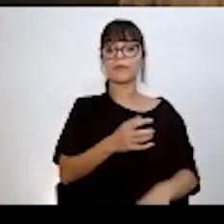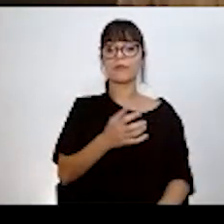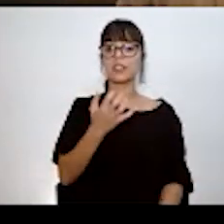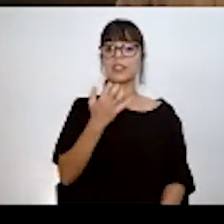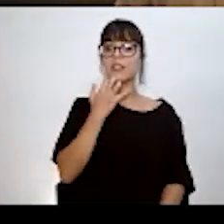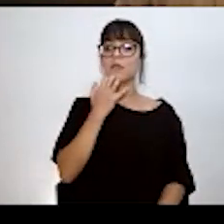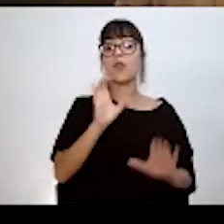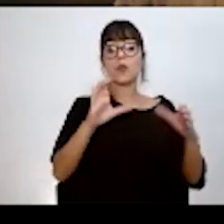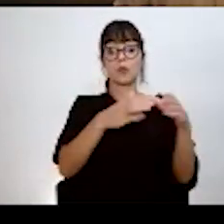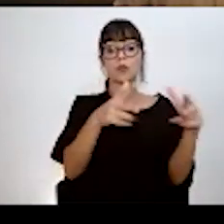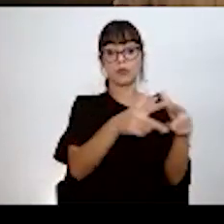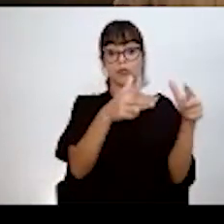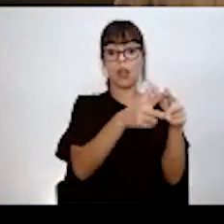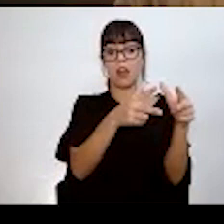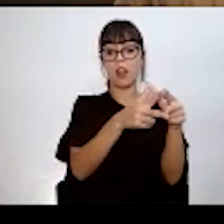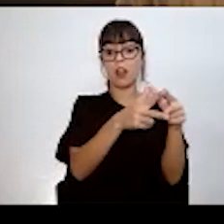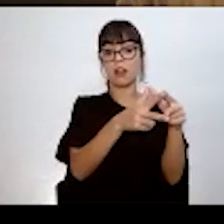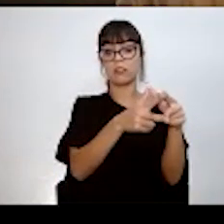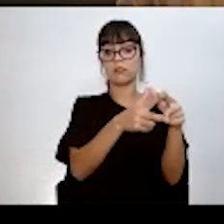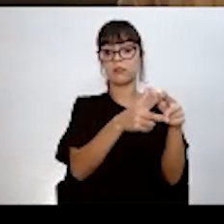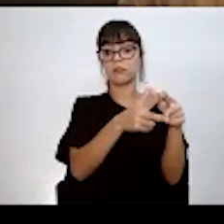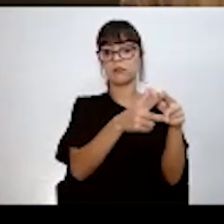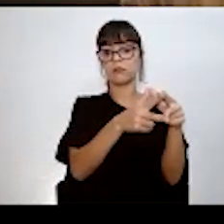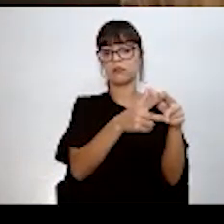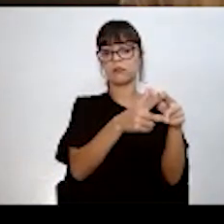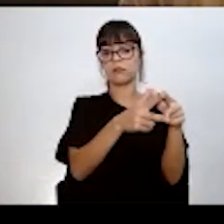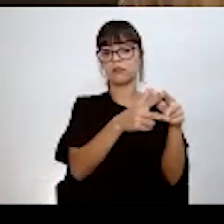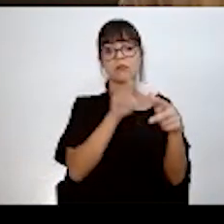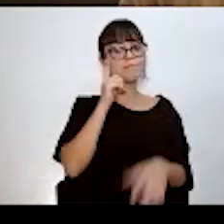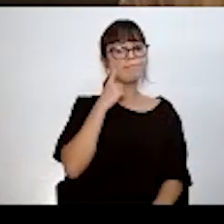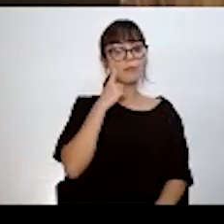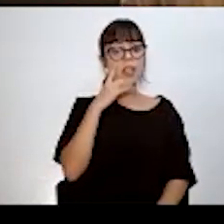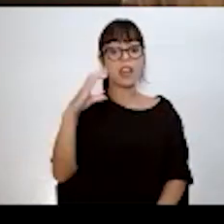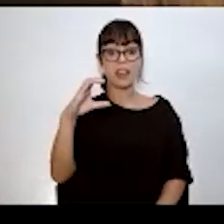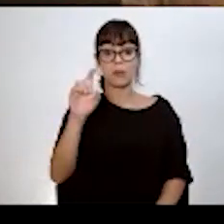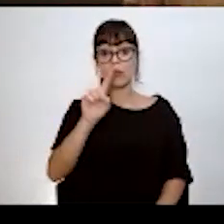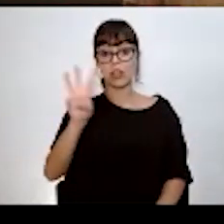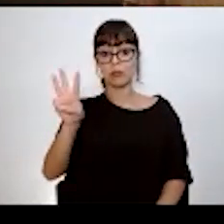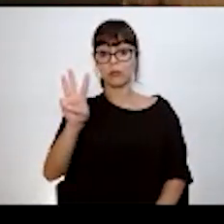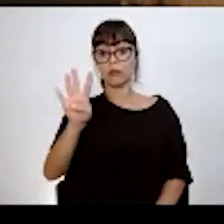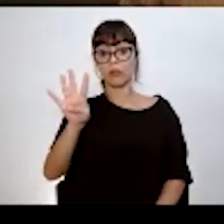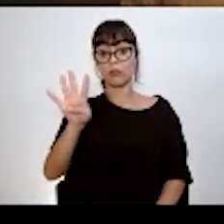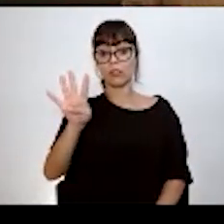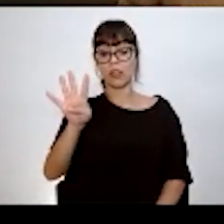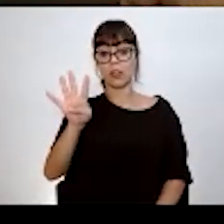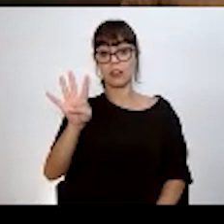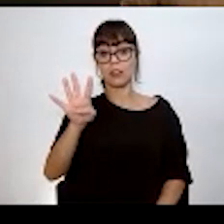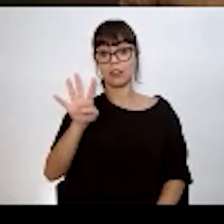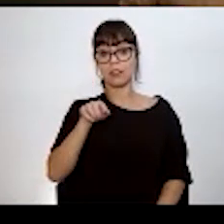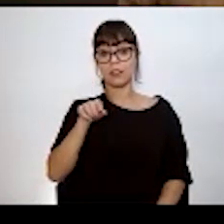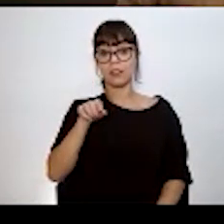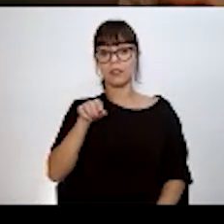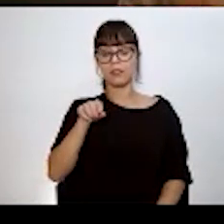haplogrupos no tienen la precisión que tienen el carbono 14. Son estimaciones mucho más laxas, pero que en